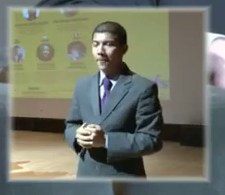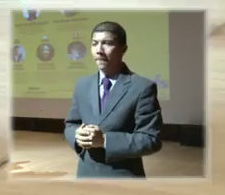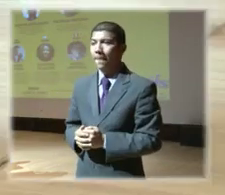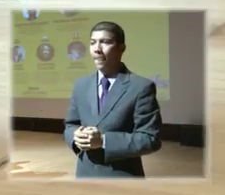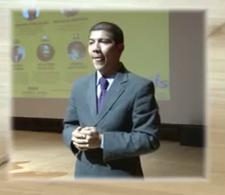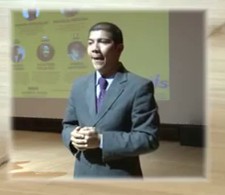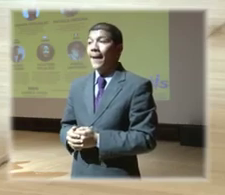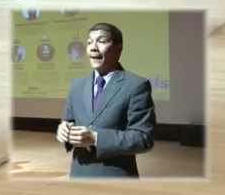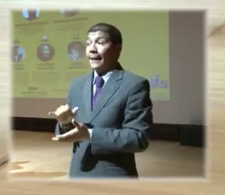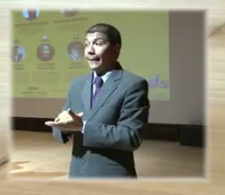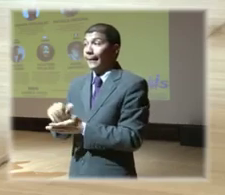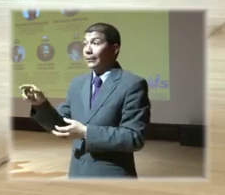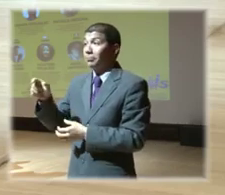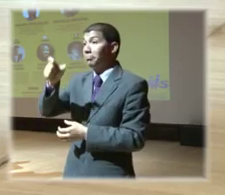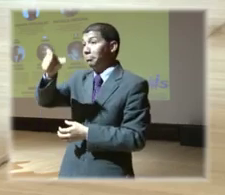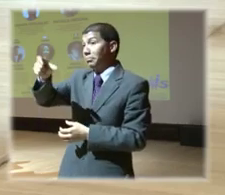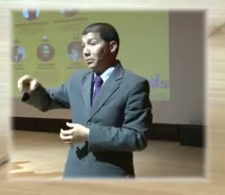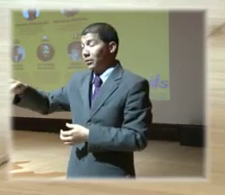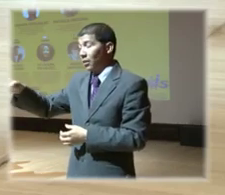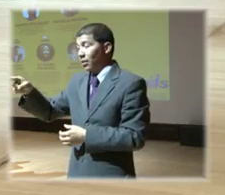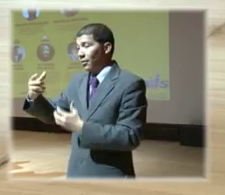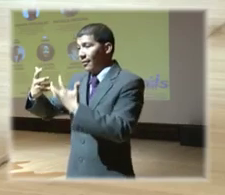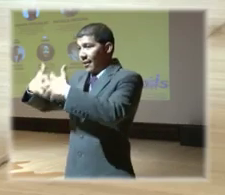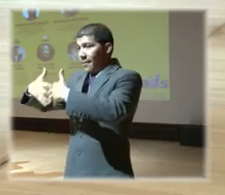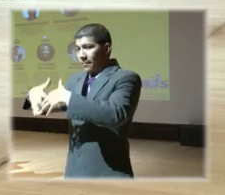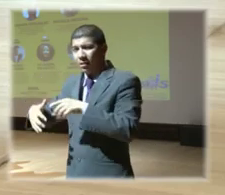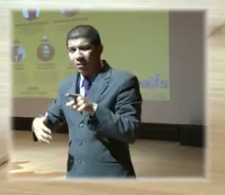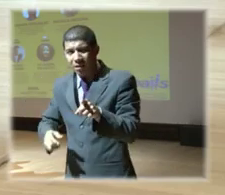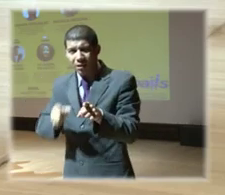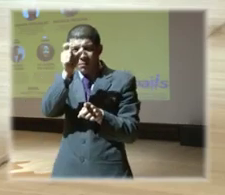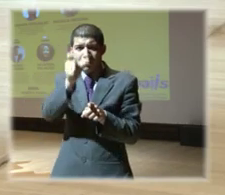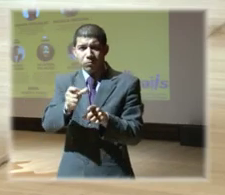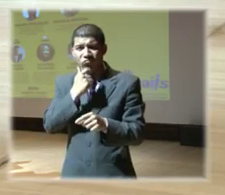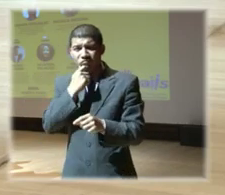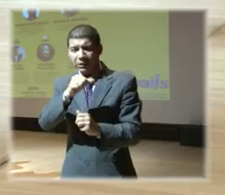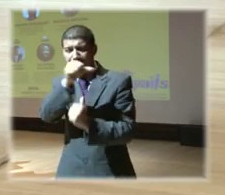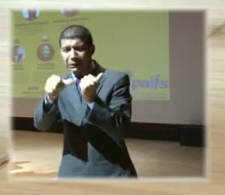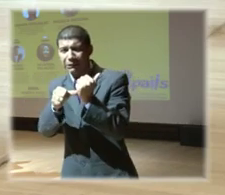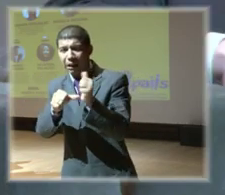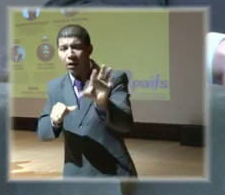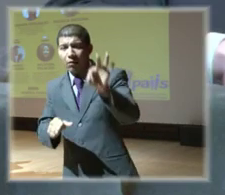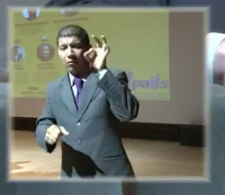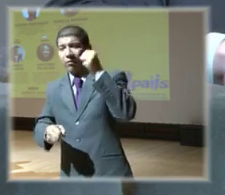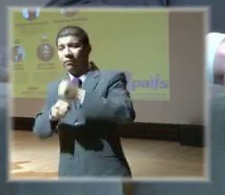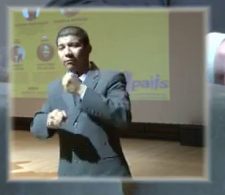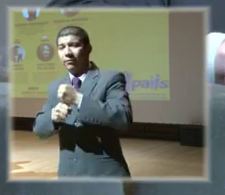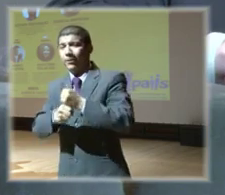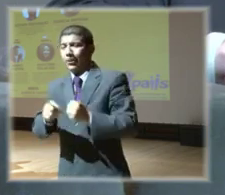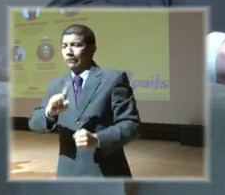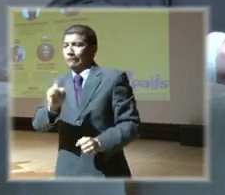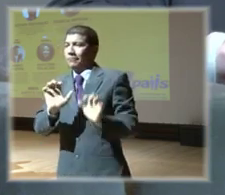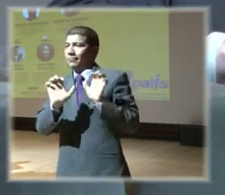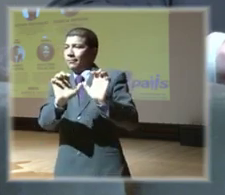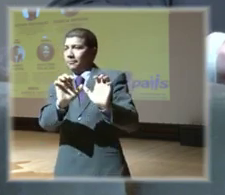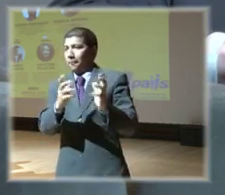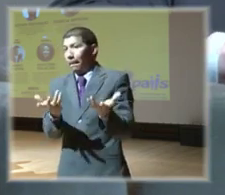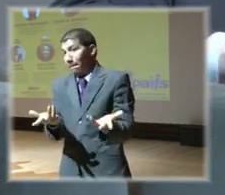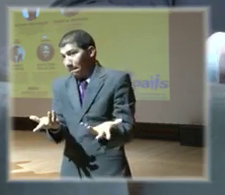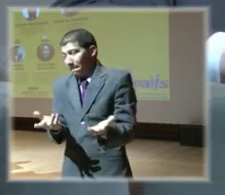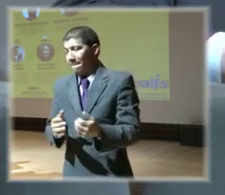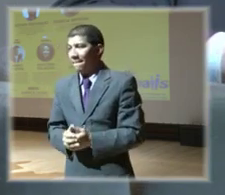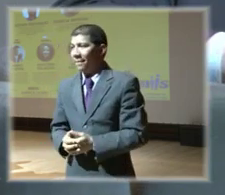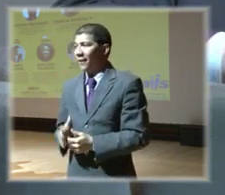interdicción, porque los empleadores no contratan personas que estén bajo medida de interdicción. Es un verdadero placer para mí y